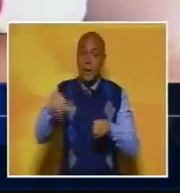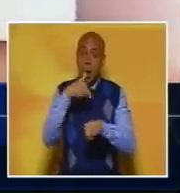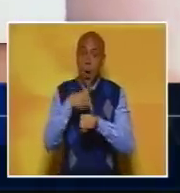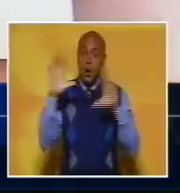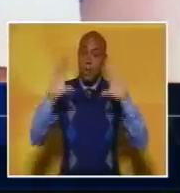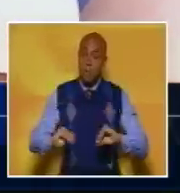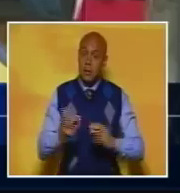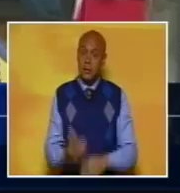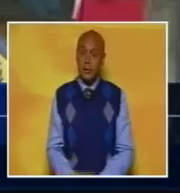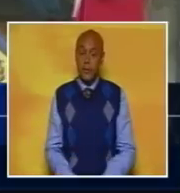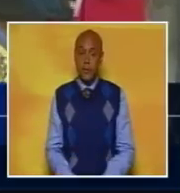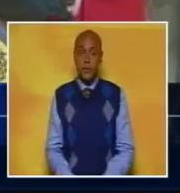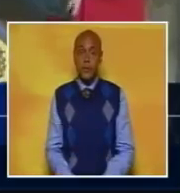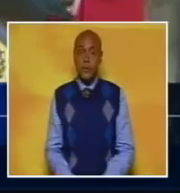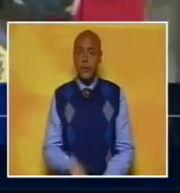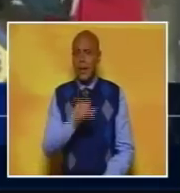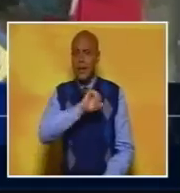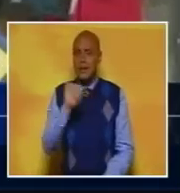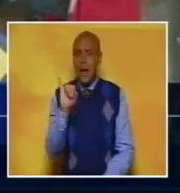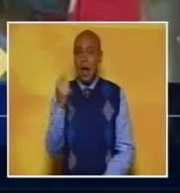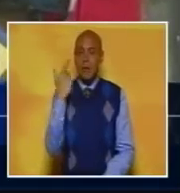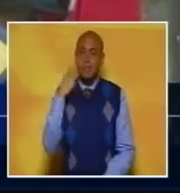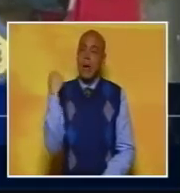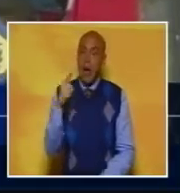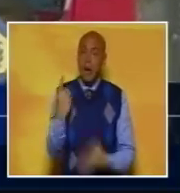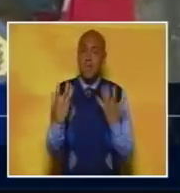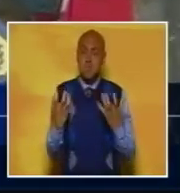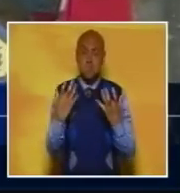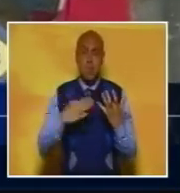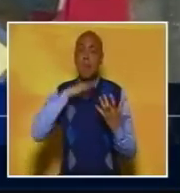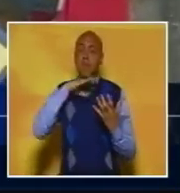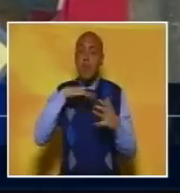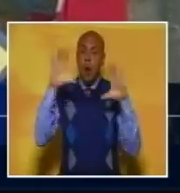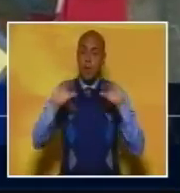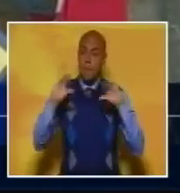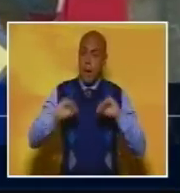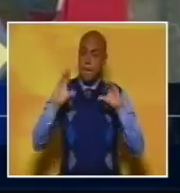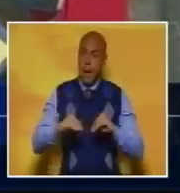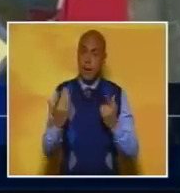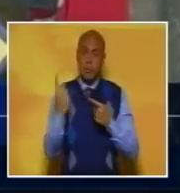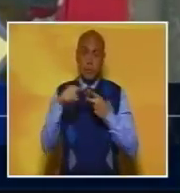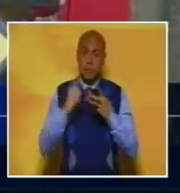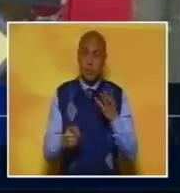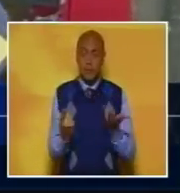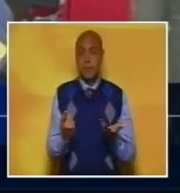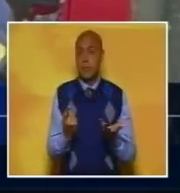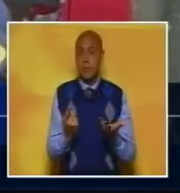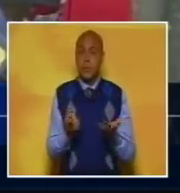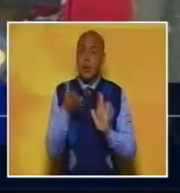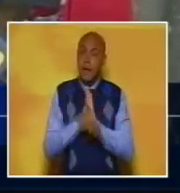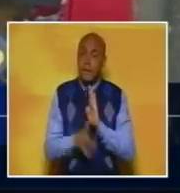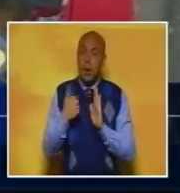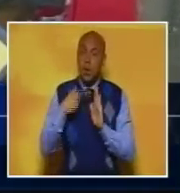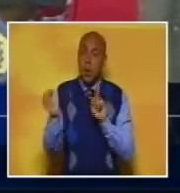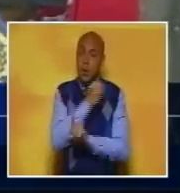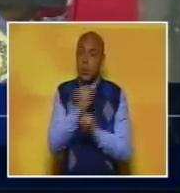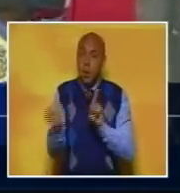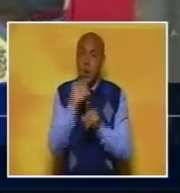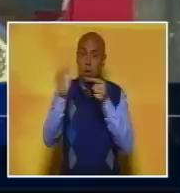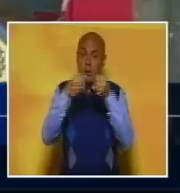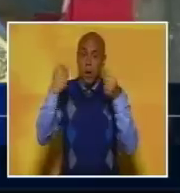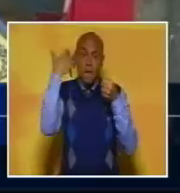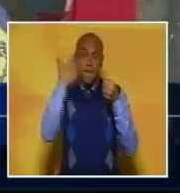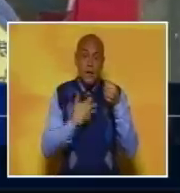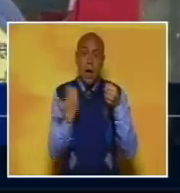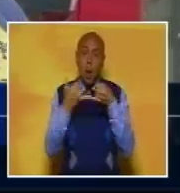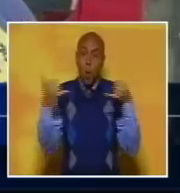servicio eléctrico. Sí, ha habido bastantes bajones. Y eso no es incorrecto porque se le fregan uno todos los artefactos eléctricos a